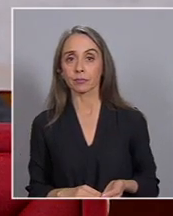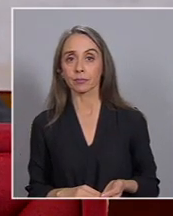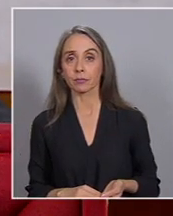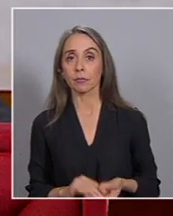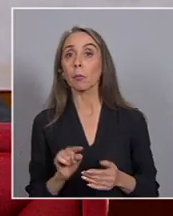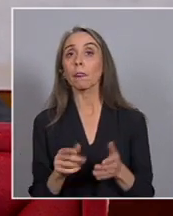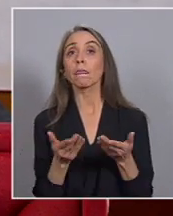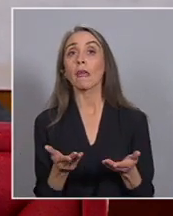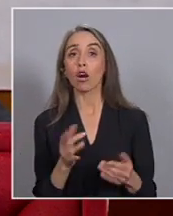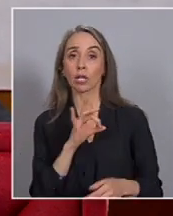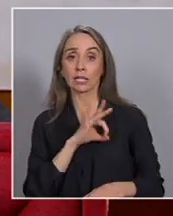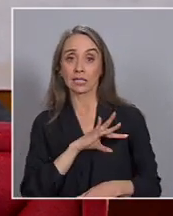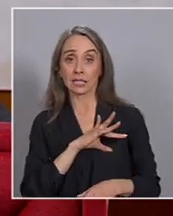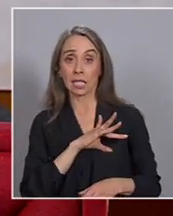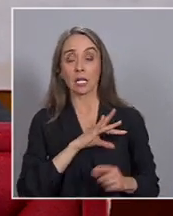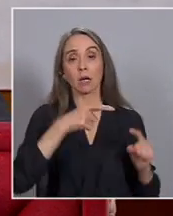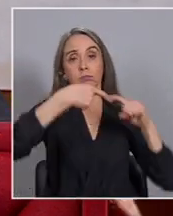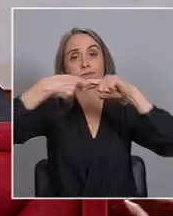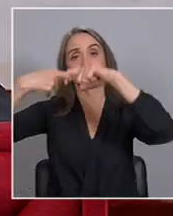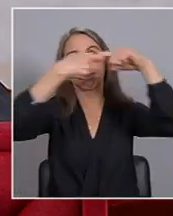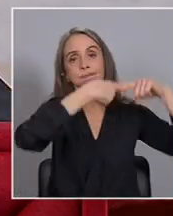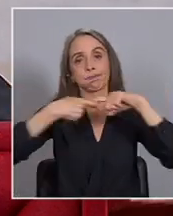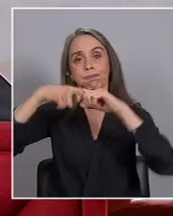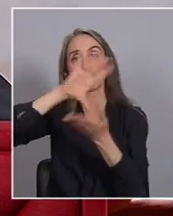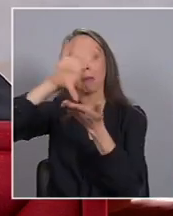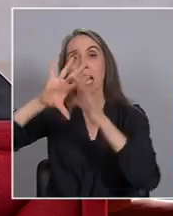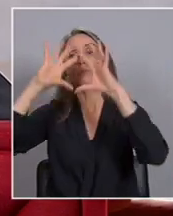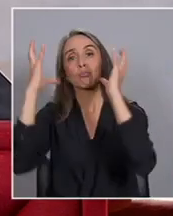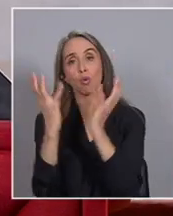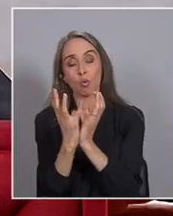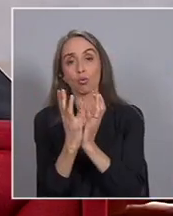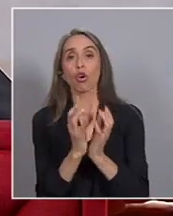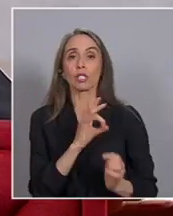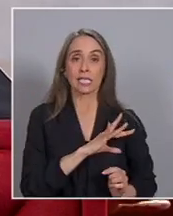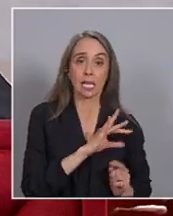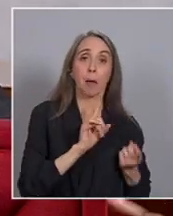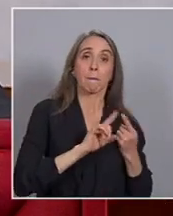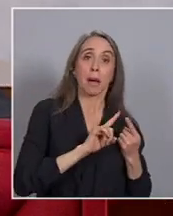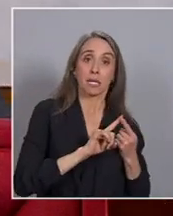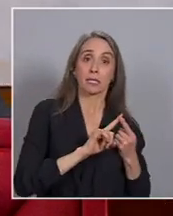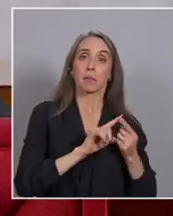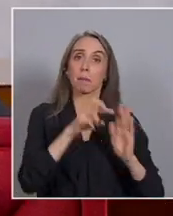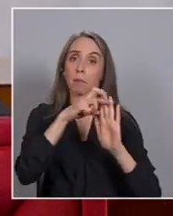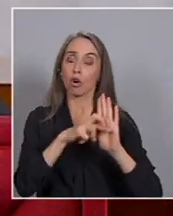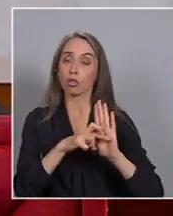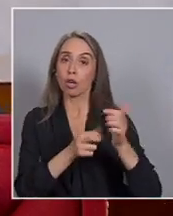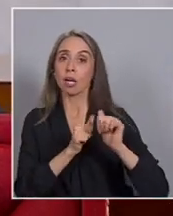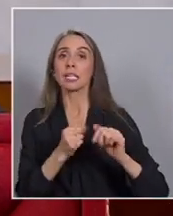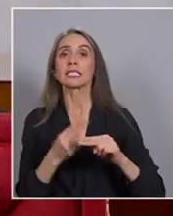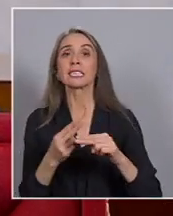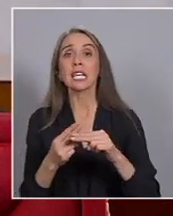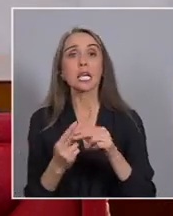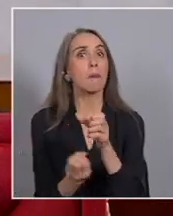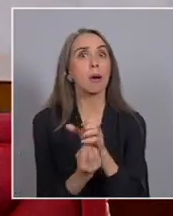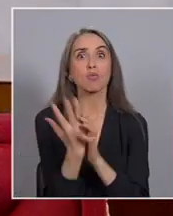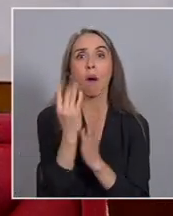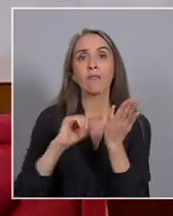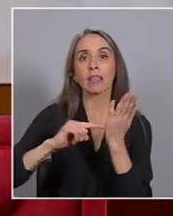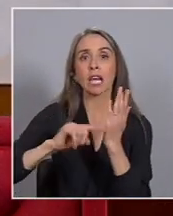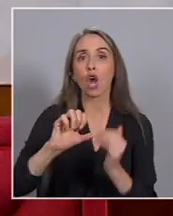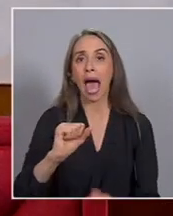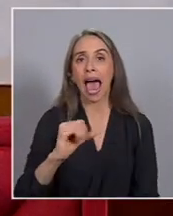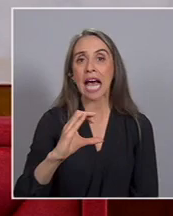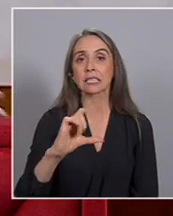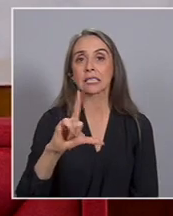Ahora, Chile está inserto en el mundo y ya estamos participando a pequeña escala en proyectos tan desafiantes como el acelerador de partículas, por